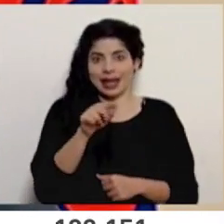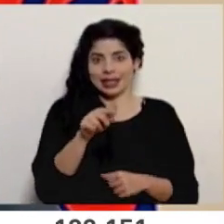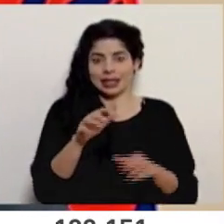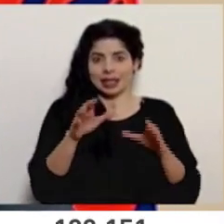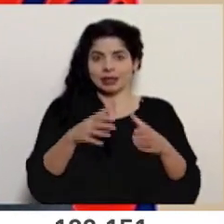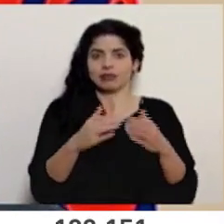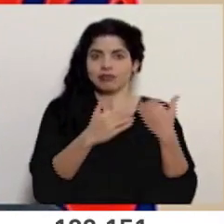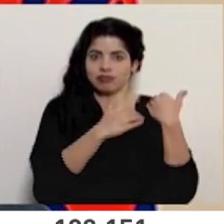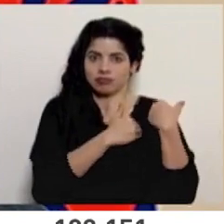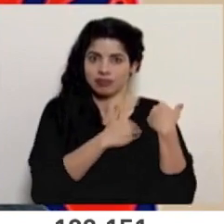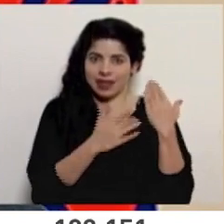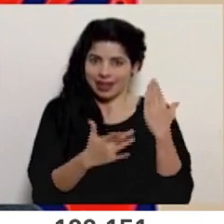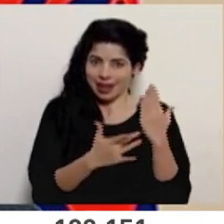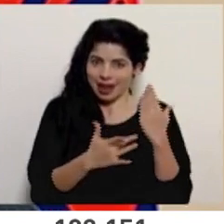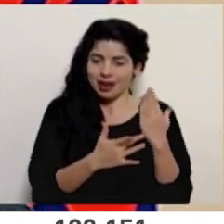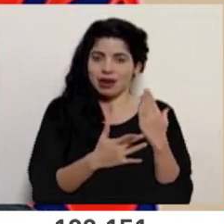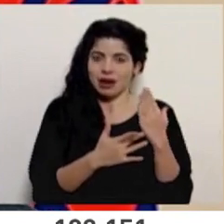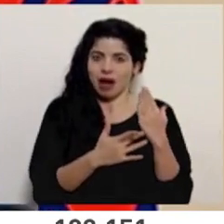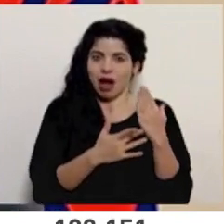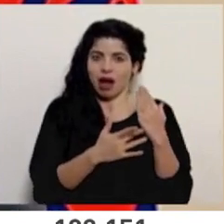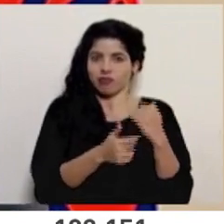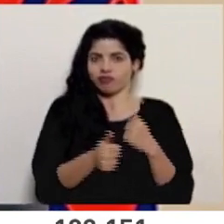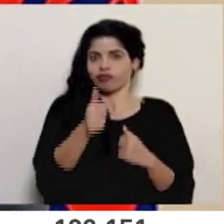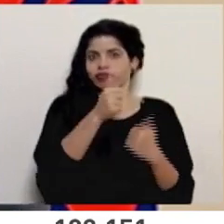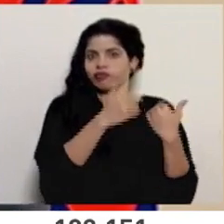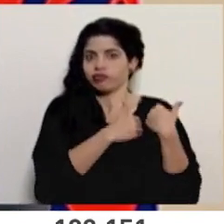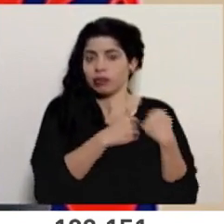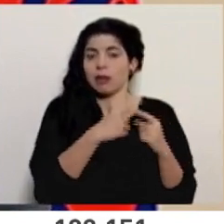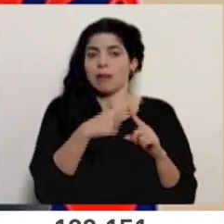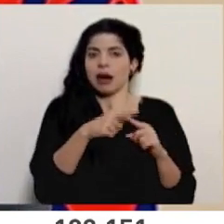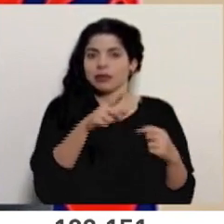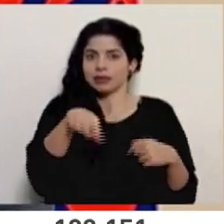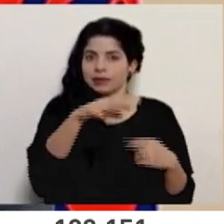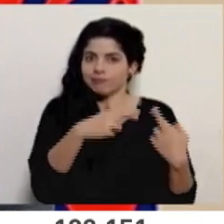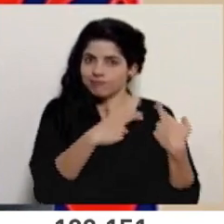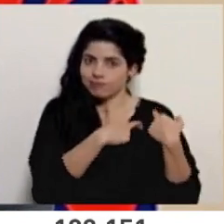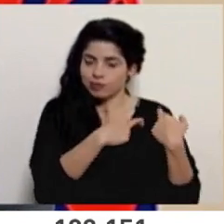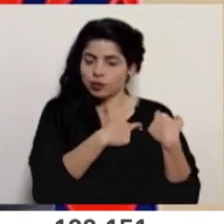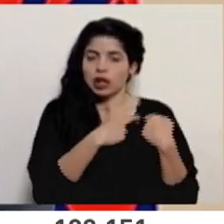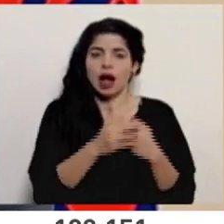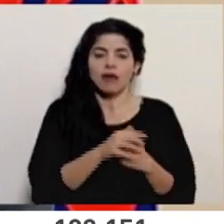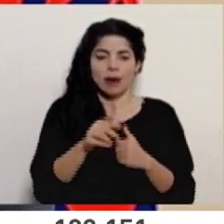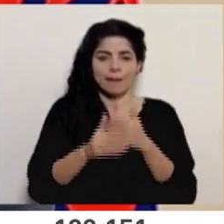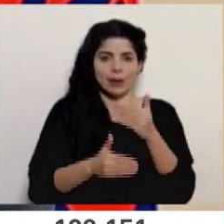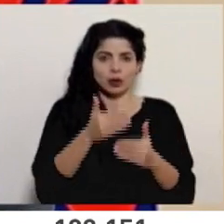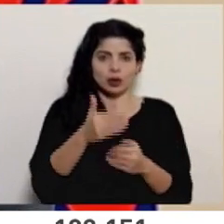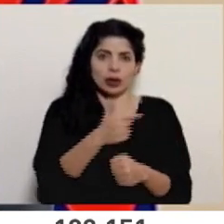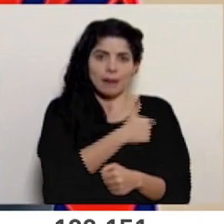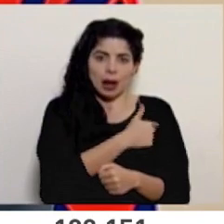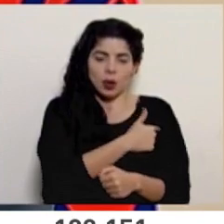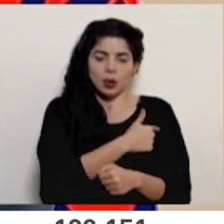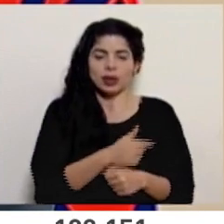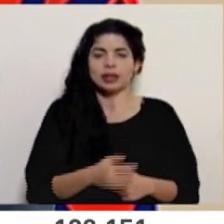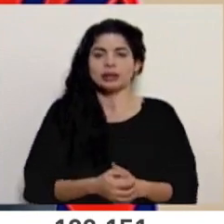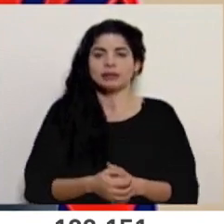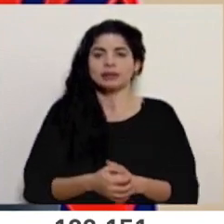unidad técnica competente y la unidad responsable de este proceso de vacunación.